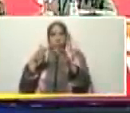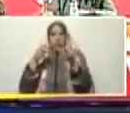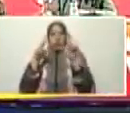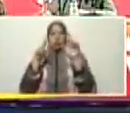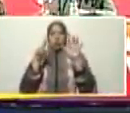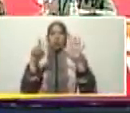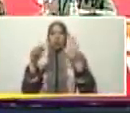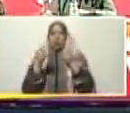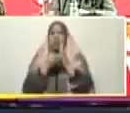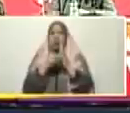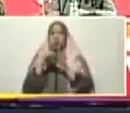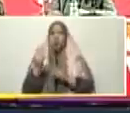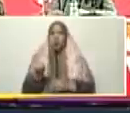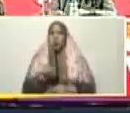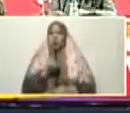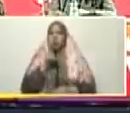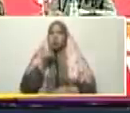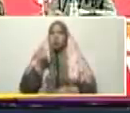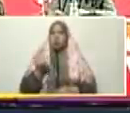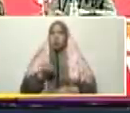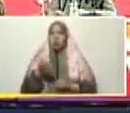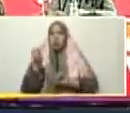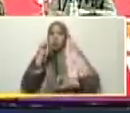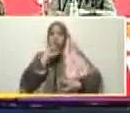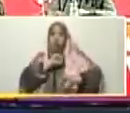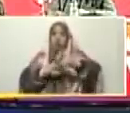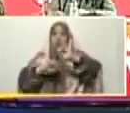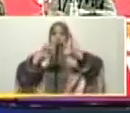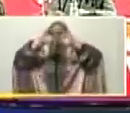luchamos solos contra el mundo